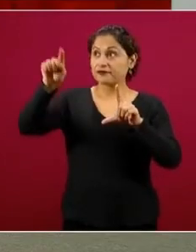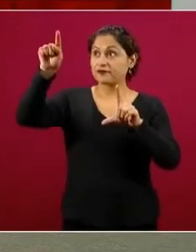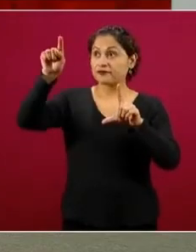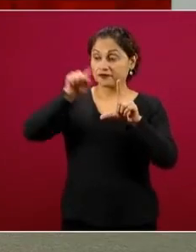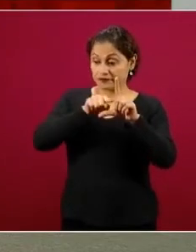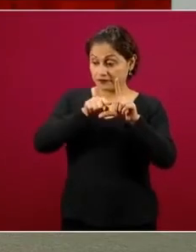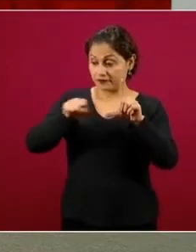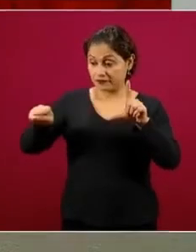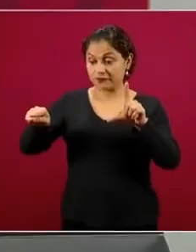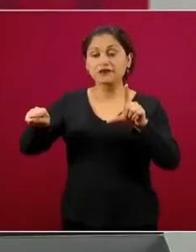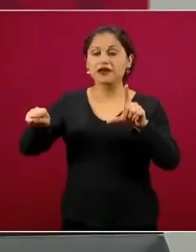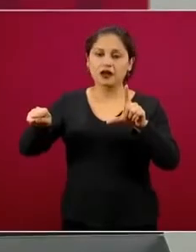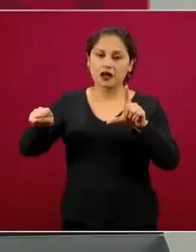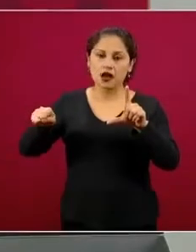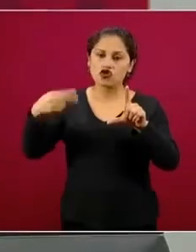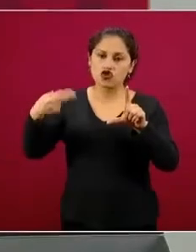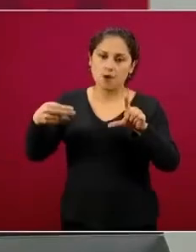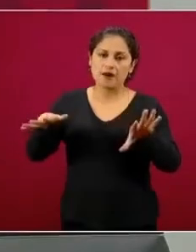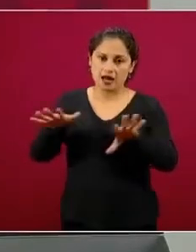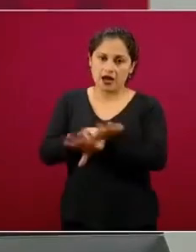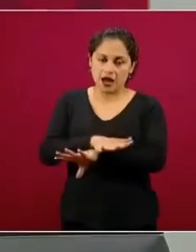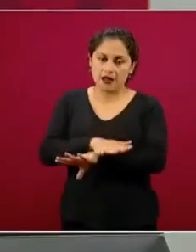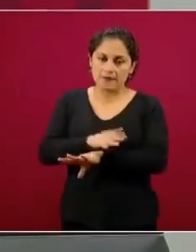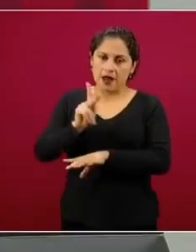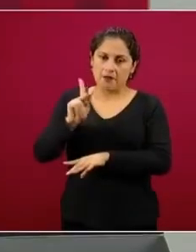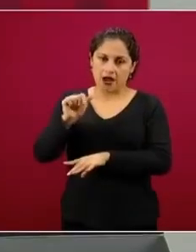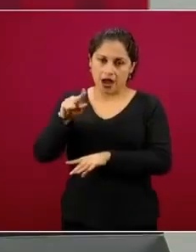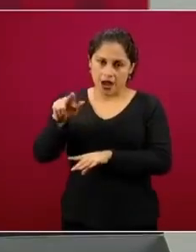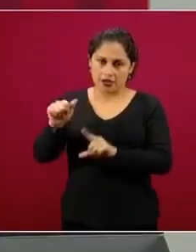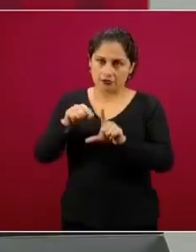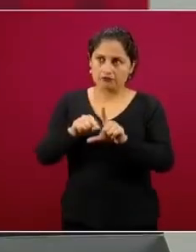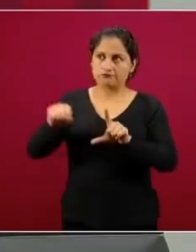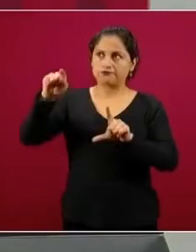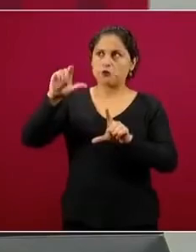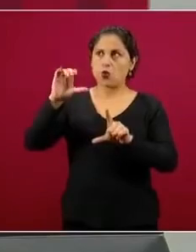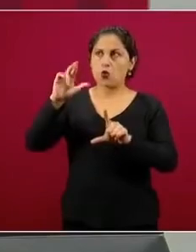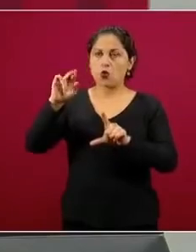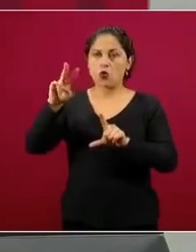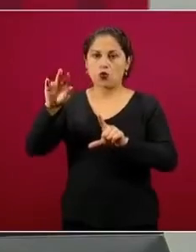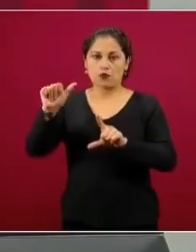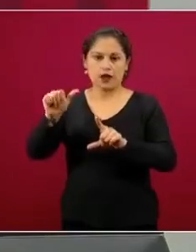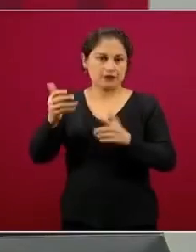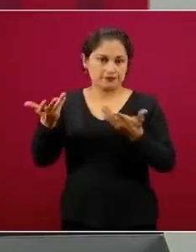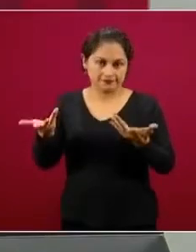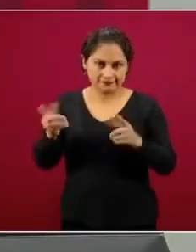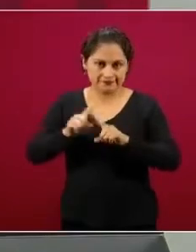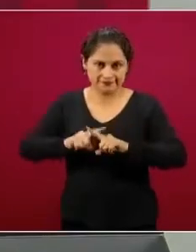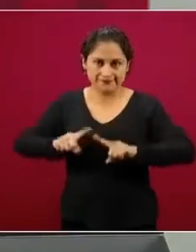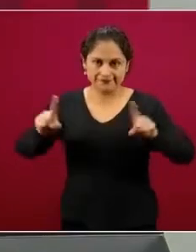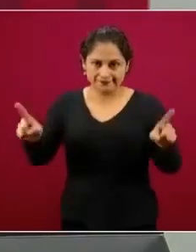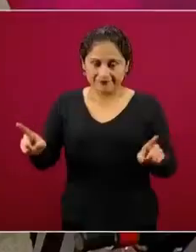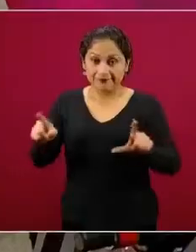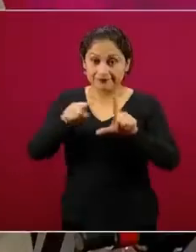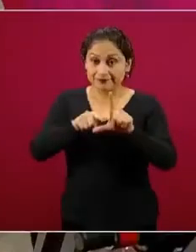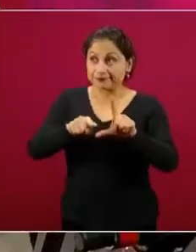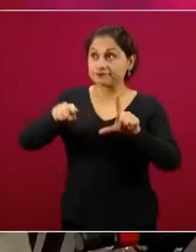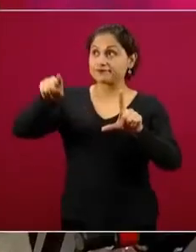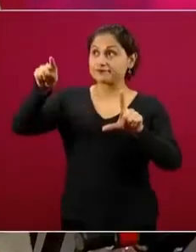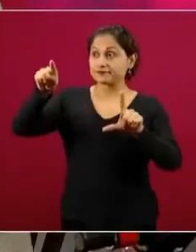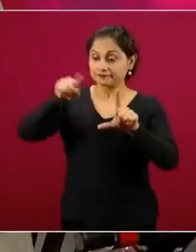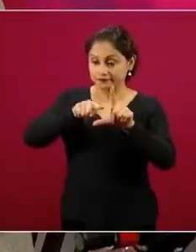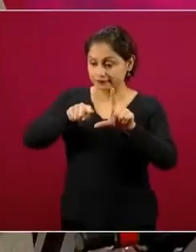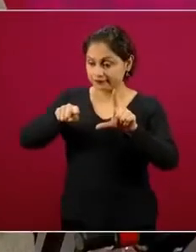curva y ya no sería epidemia. Querría decir que ya no hay más casos al día siguiente de los que había el día